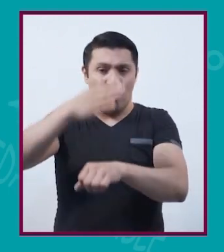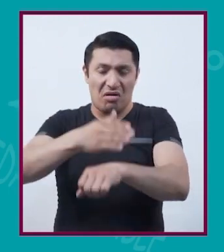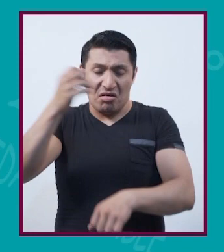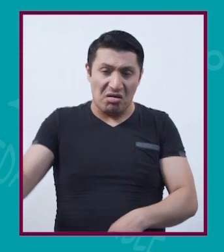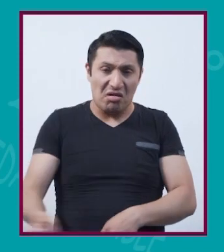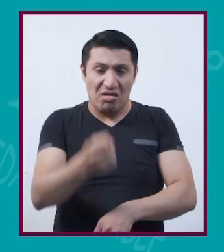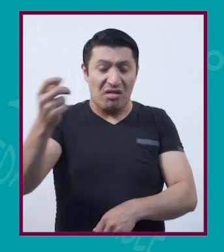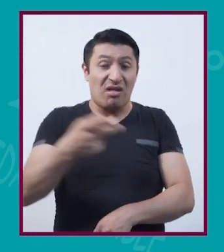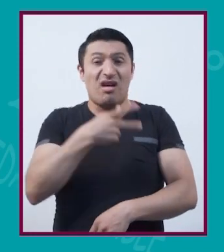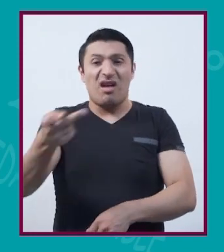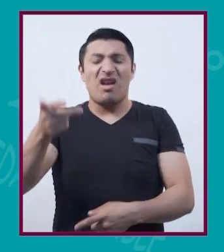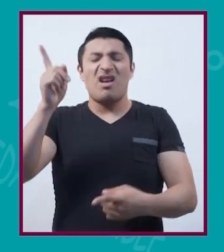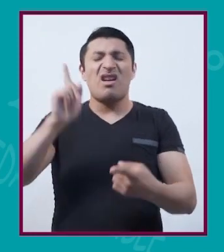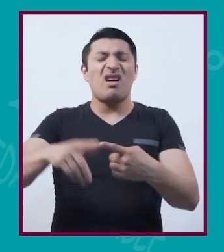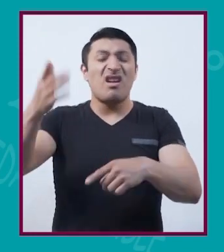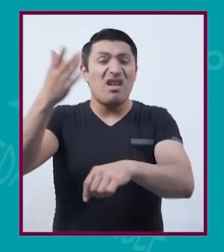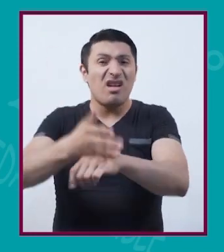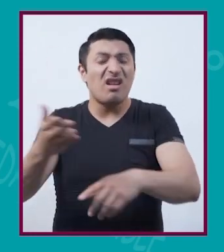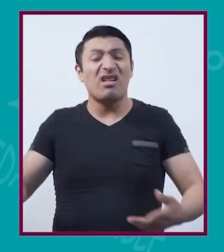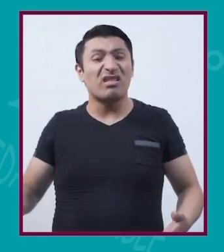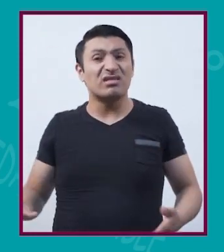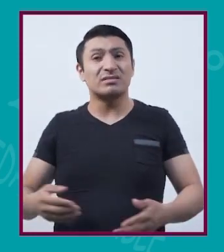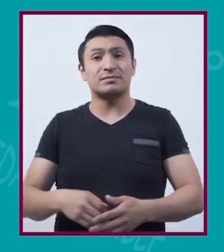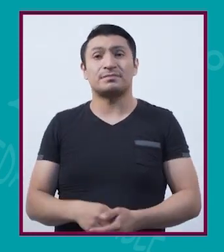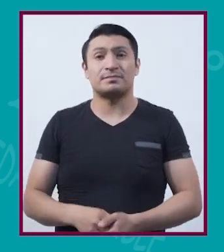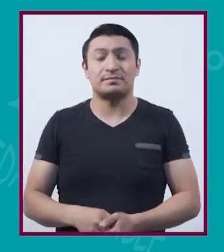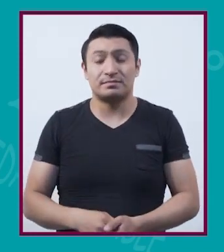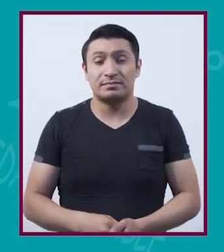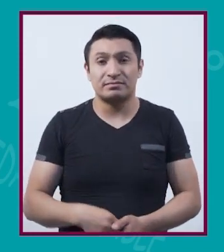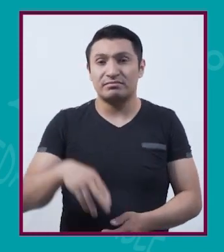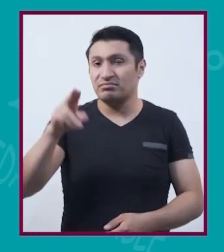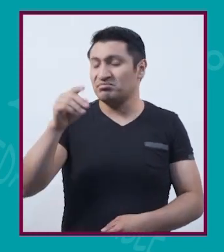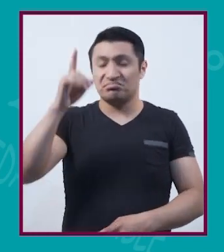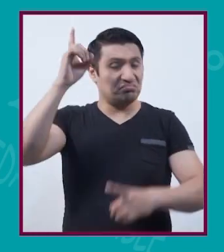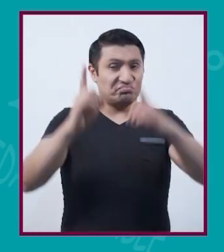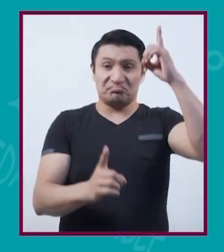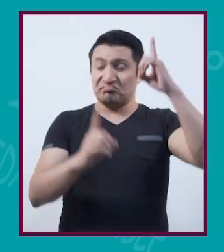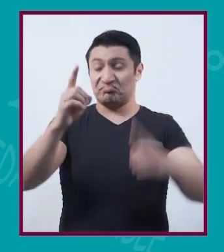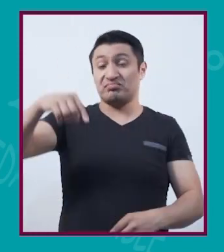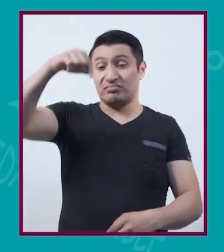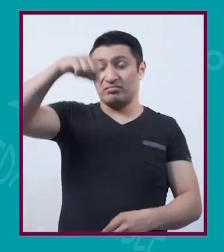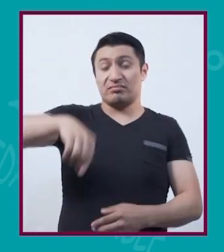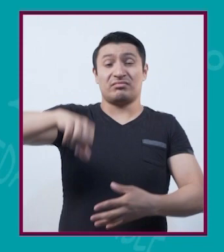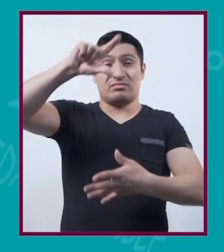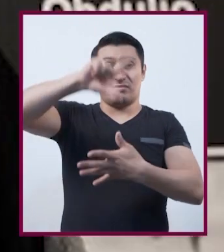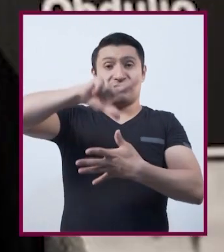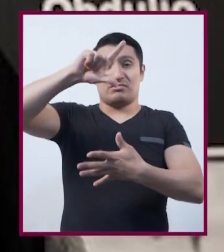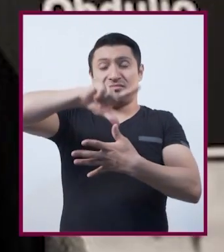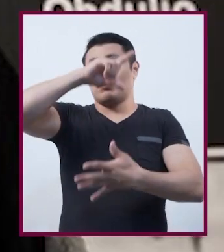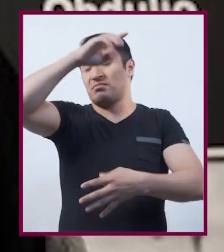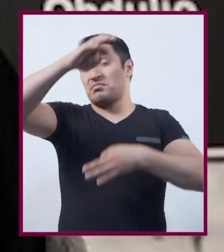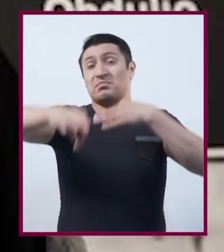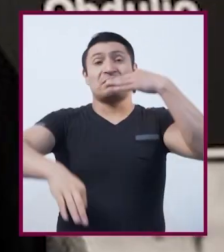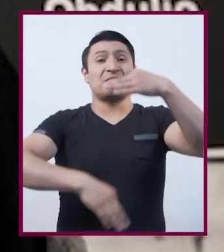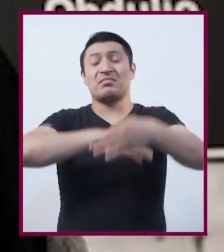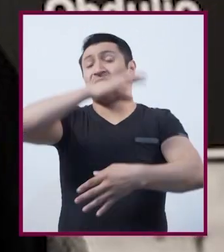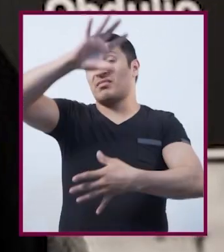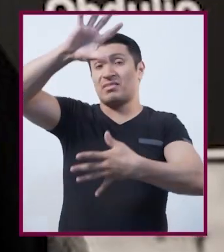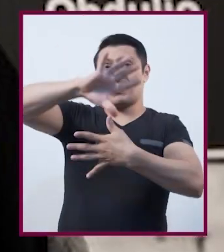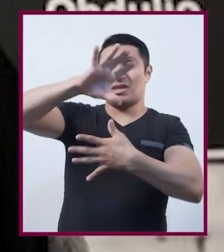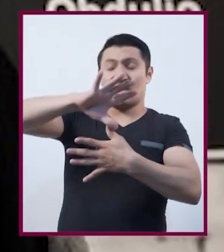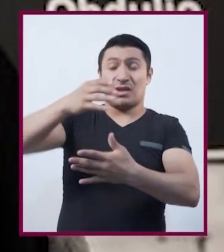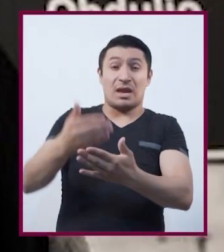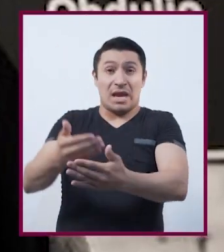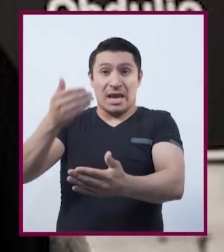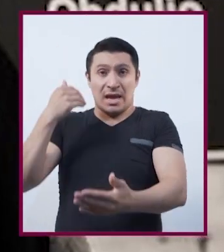que América Latina, o sea, toda la América que fue dominada por España, por Portugal, pues sufrió un